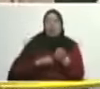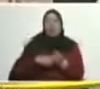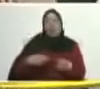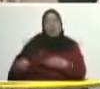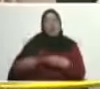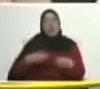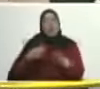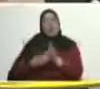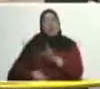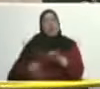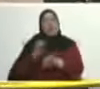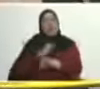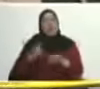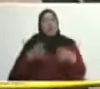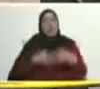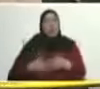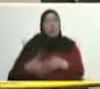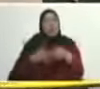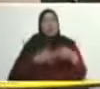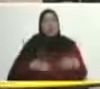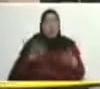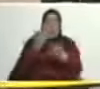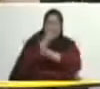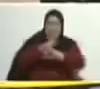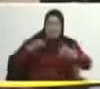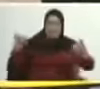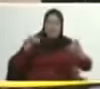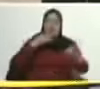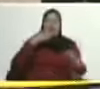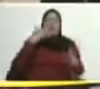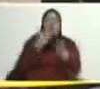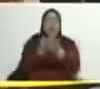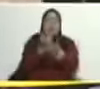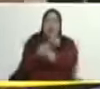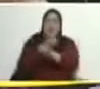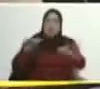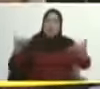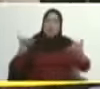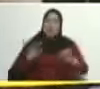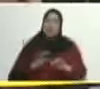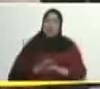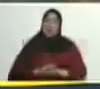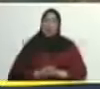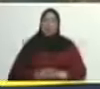de dependencia con Estados Unidos. Tenemos que independizarnos. Gracias.